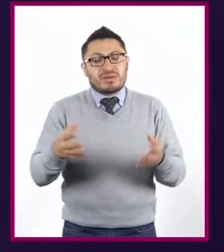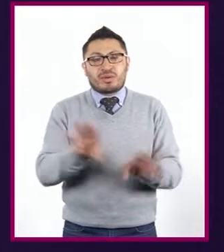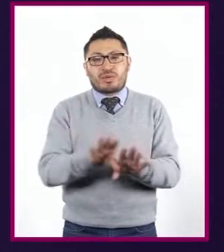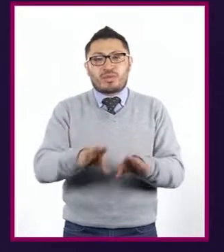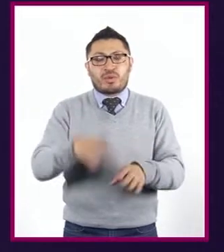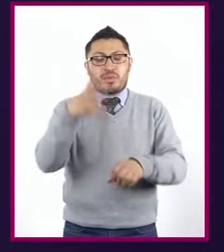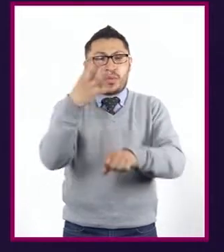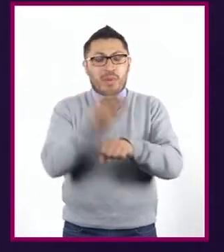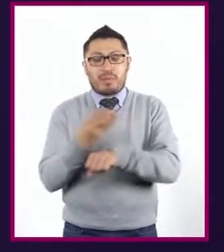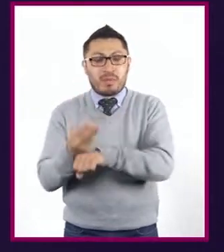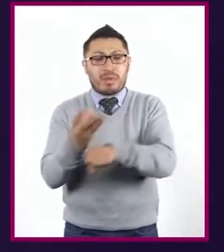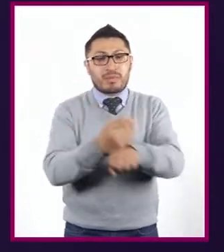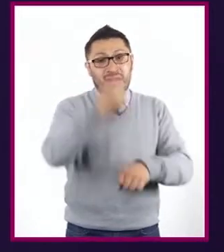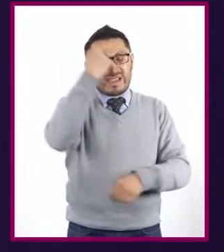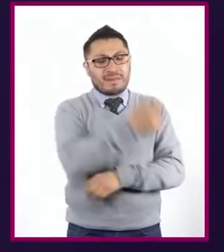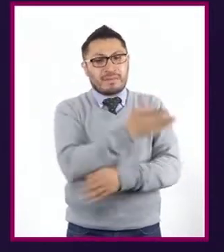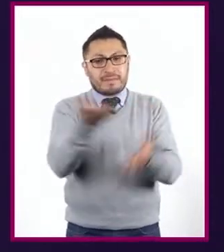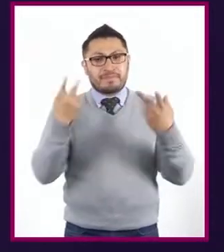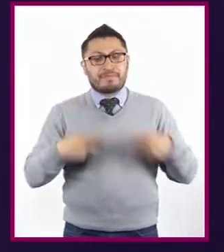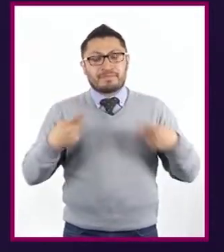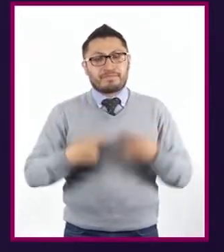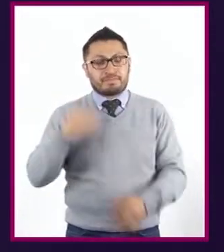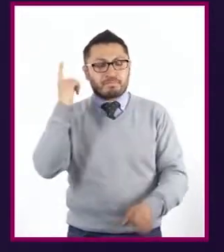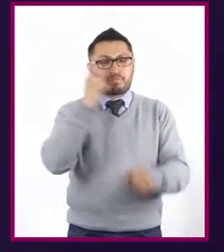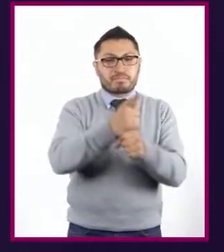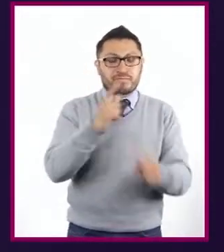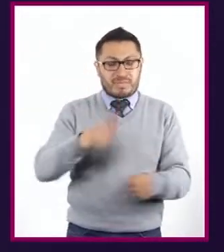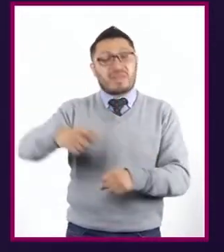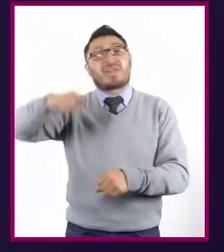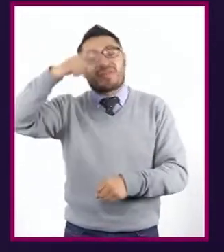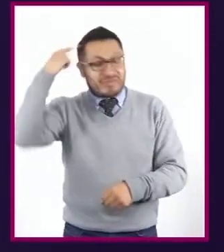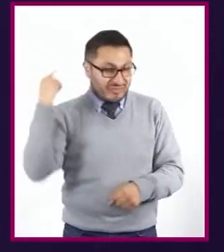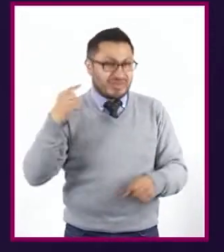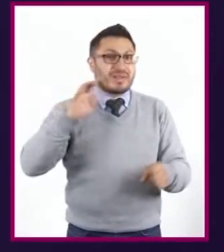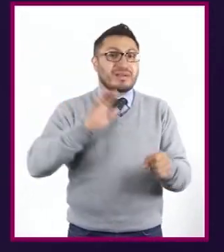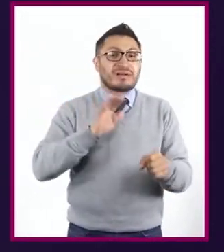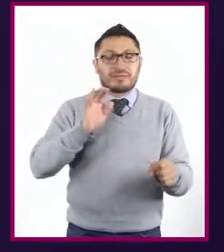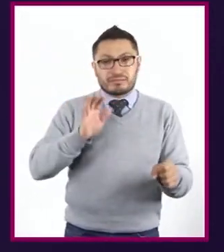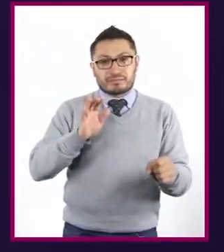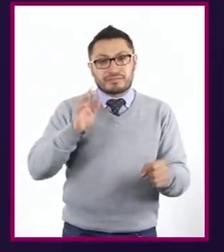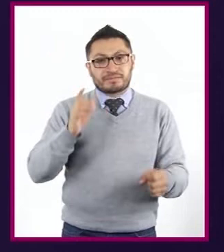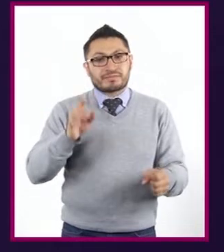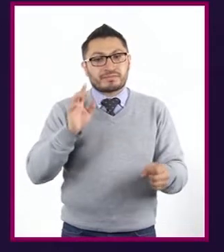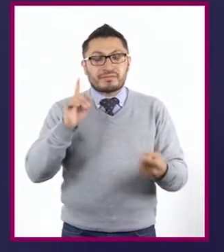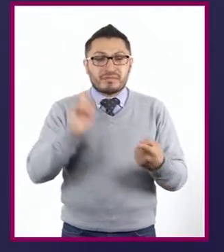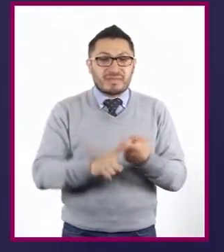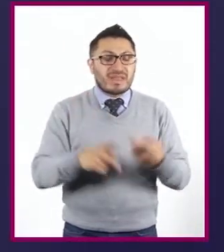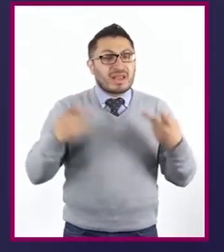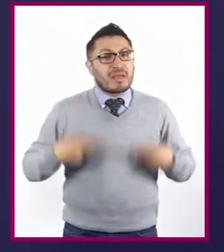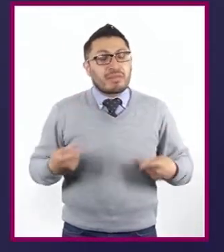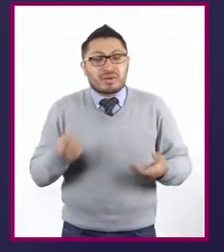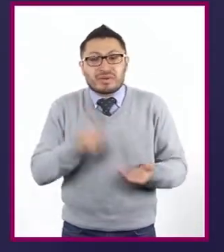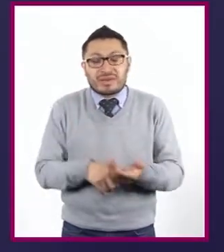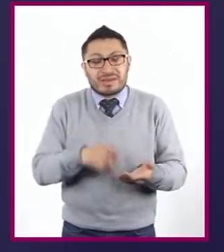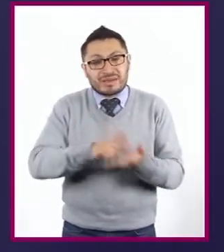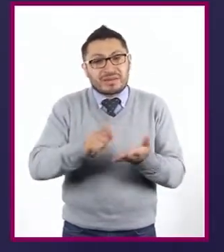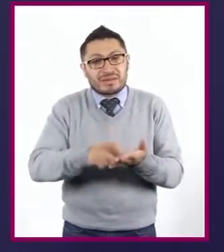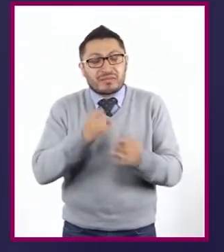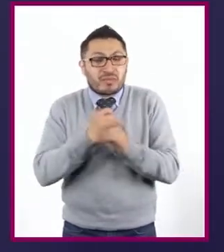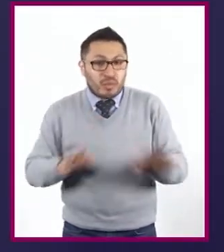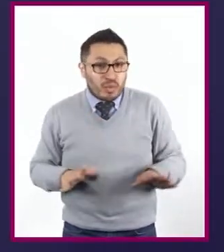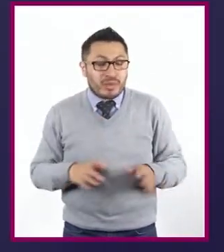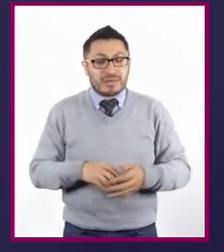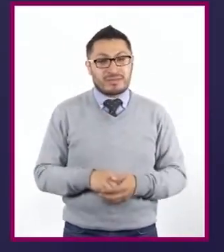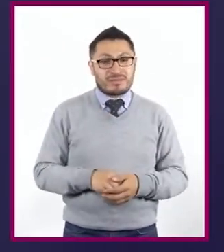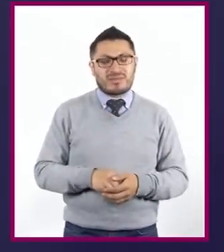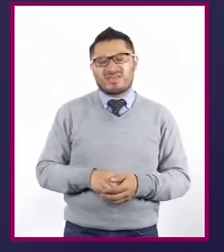ajustes para que el lector identifique con mayor facilidad de qué o quién se habla en la nota. Maestro, para que